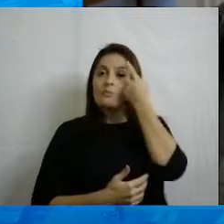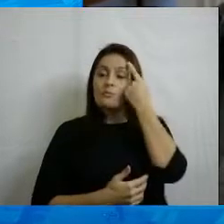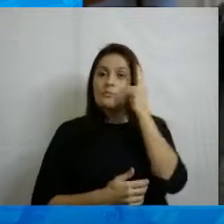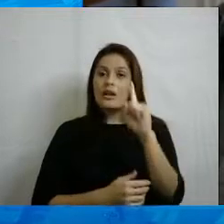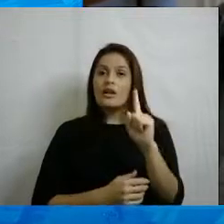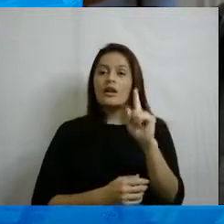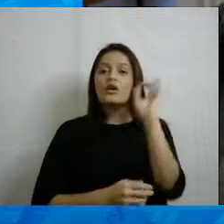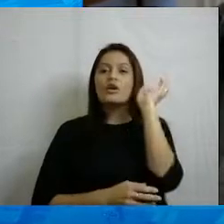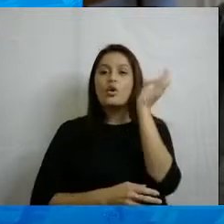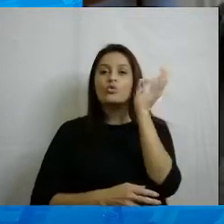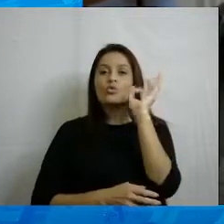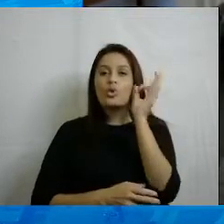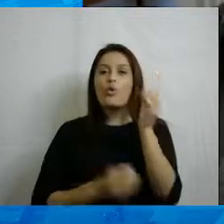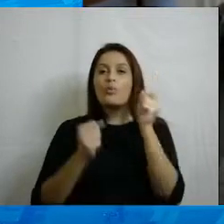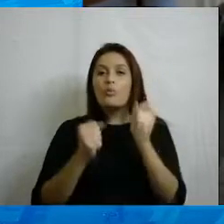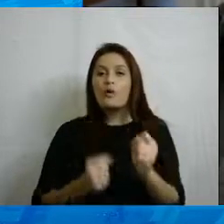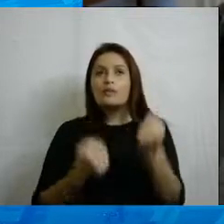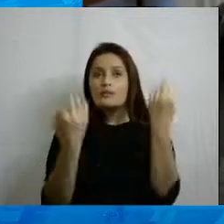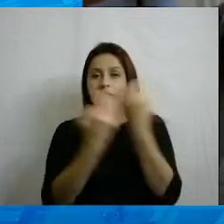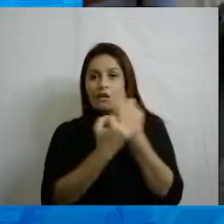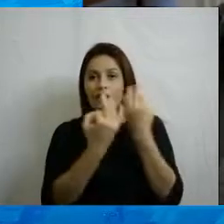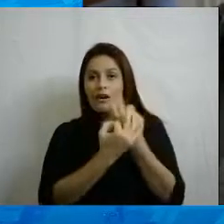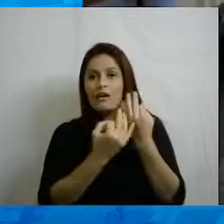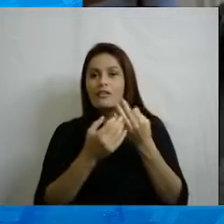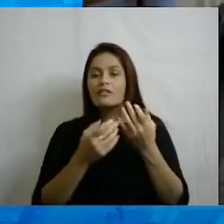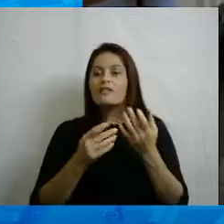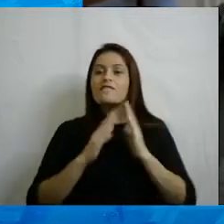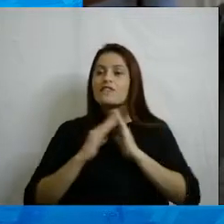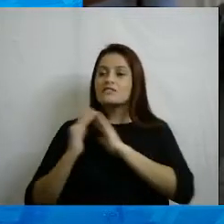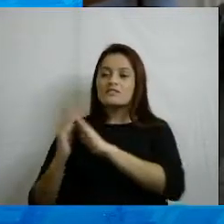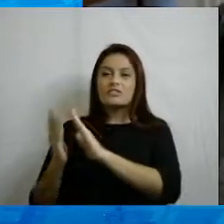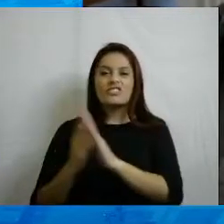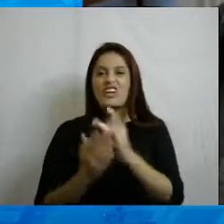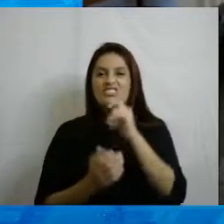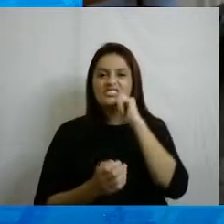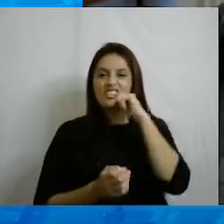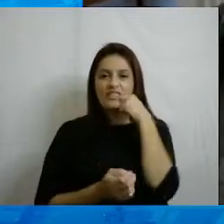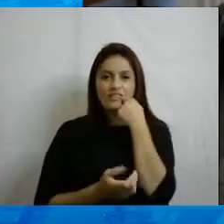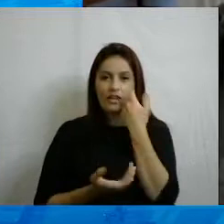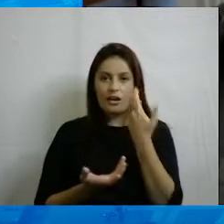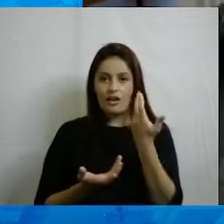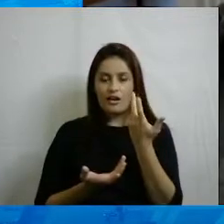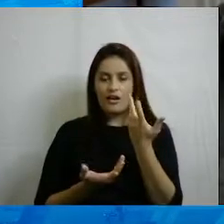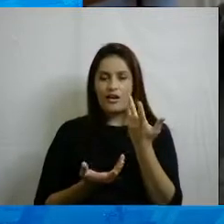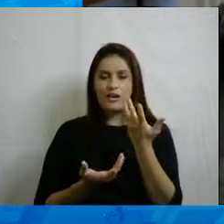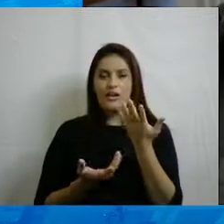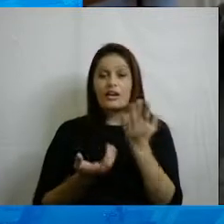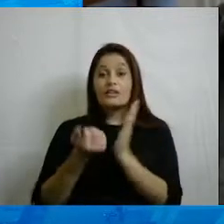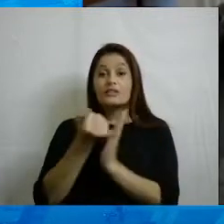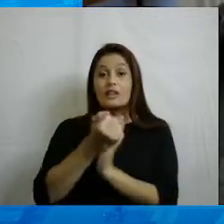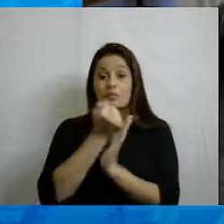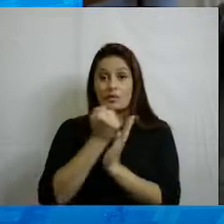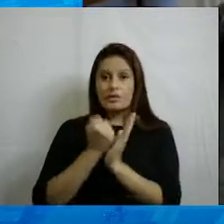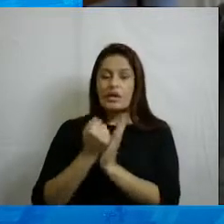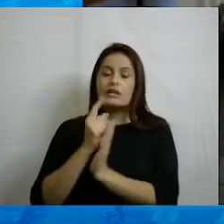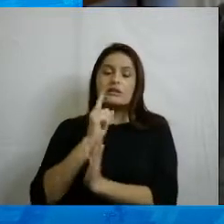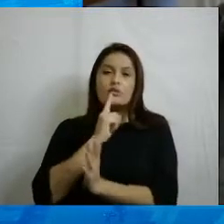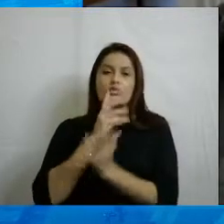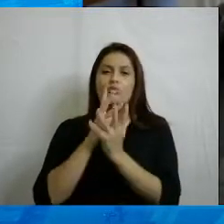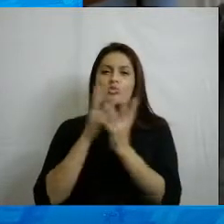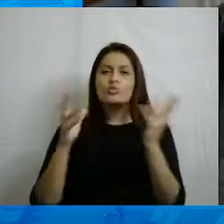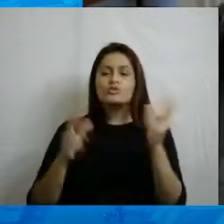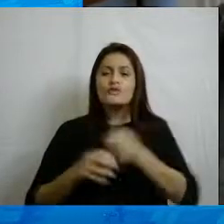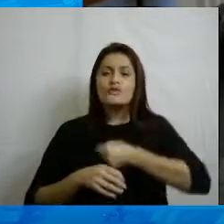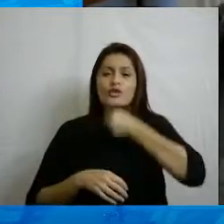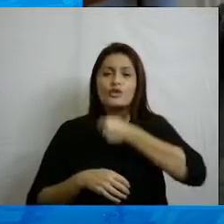reunión, para que pueda orientar a nuestros vecinos de qué trámite se trata. Lamentablemente nosotros tenemos mucho adulto mayor en